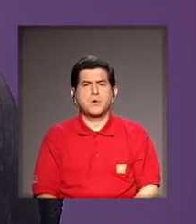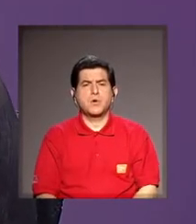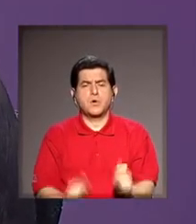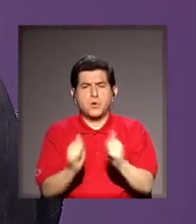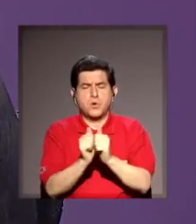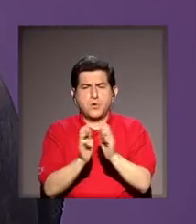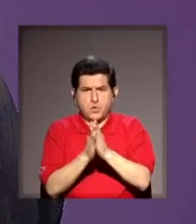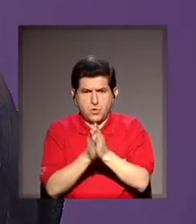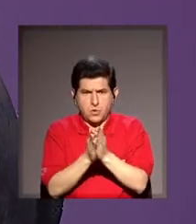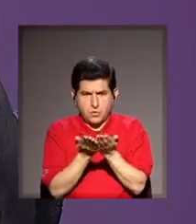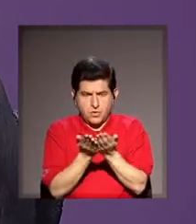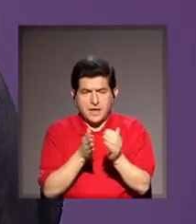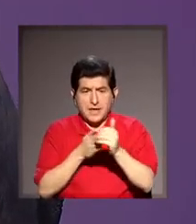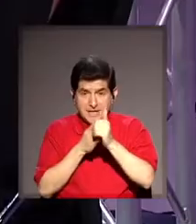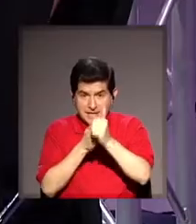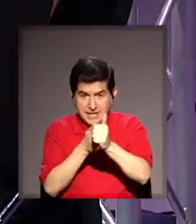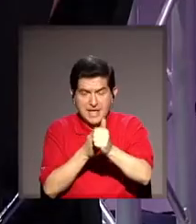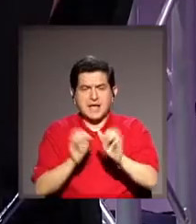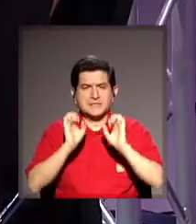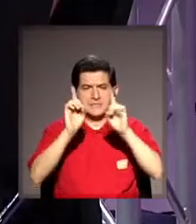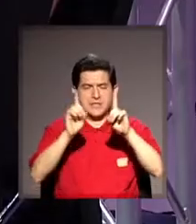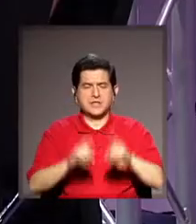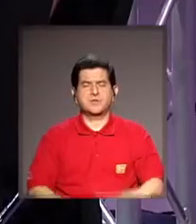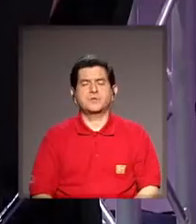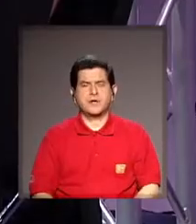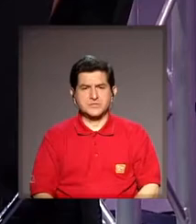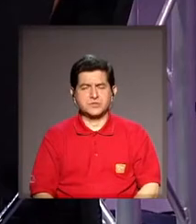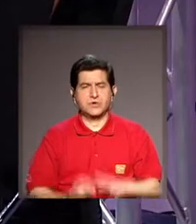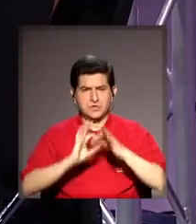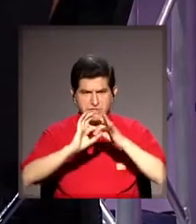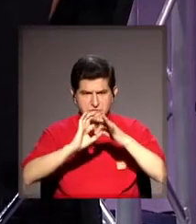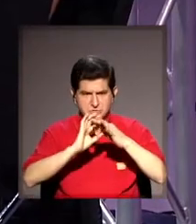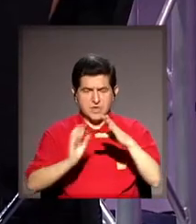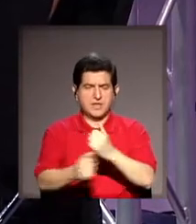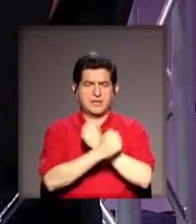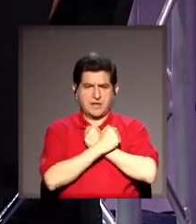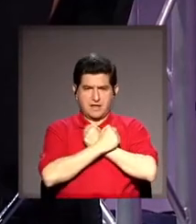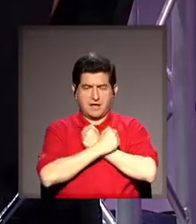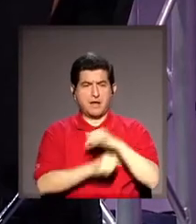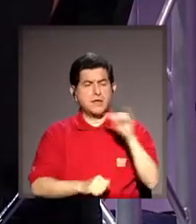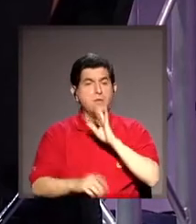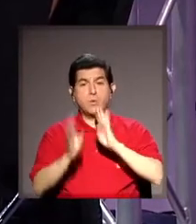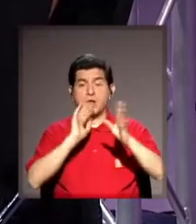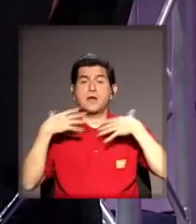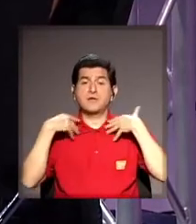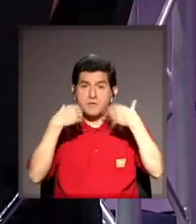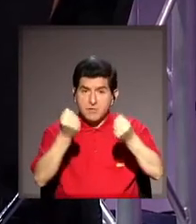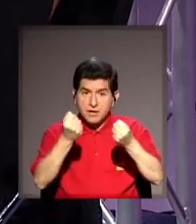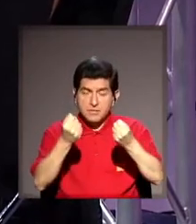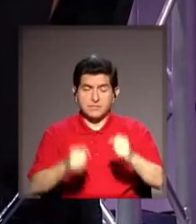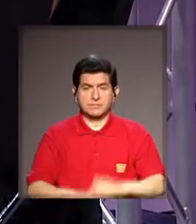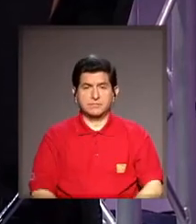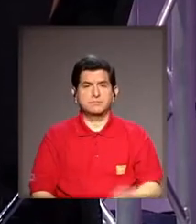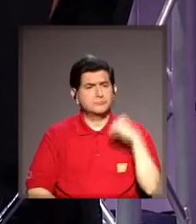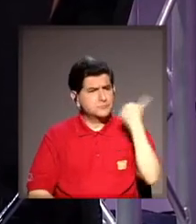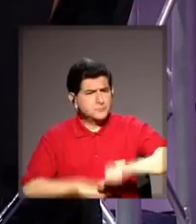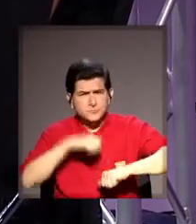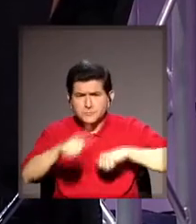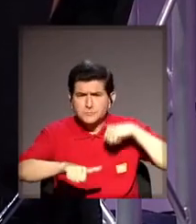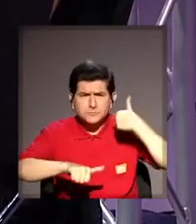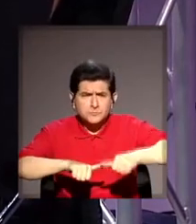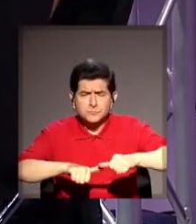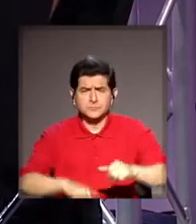educación sexual y afectiva se puede hablar de salud también luchas pues